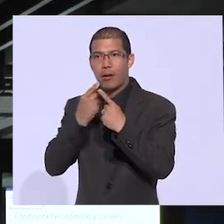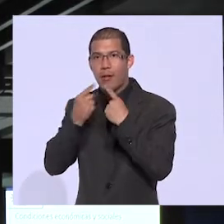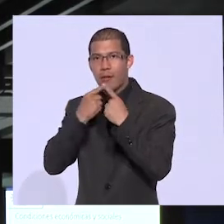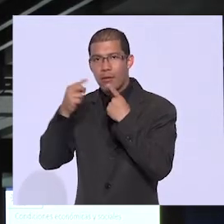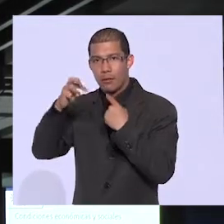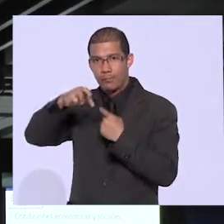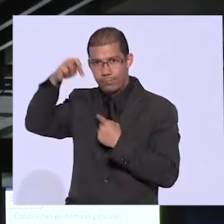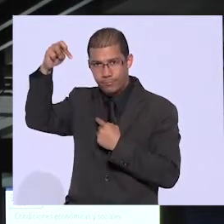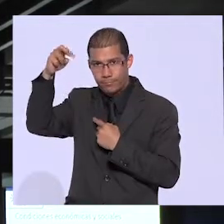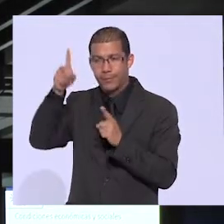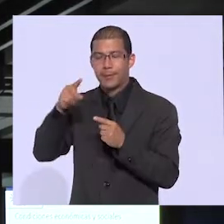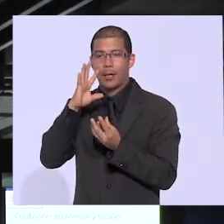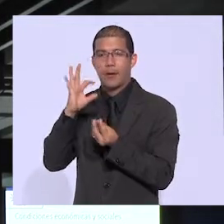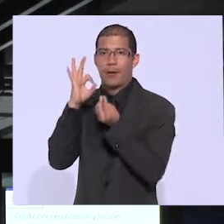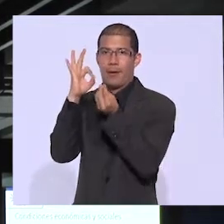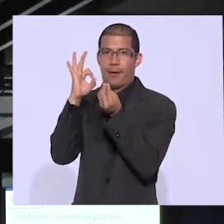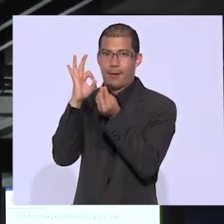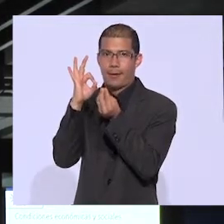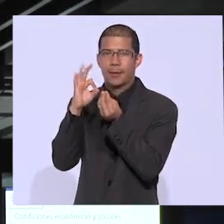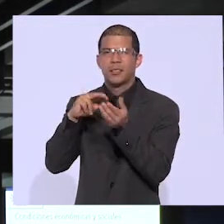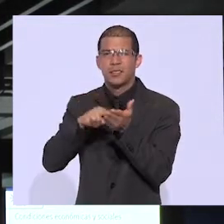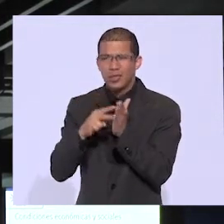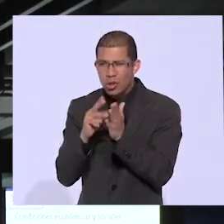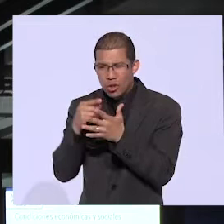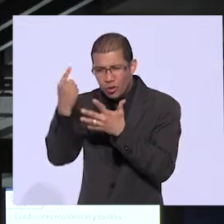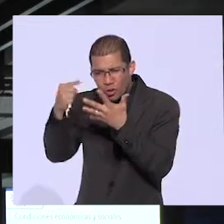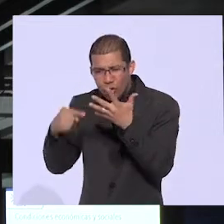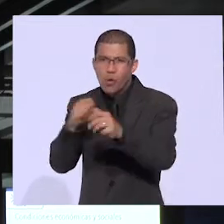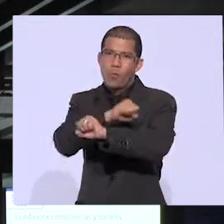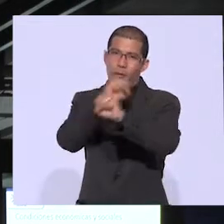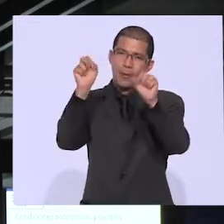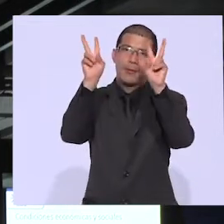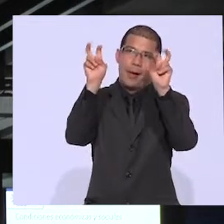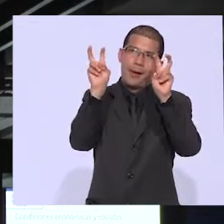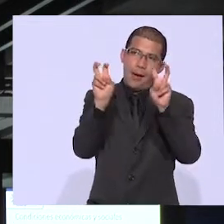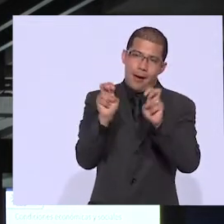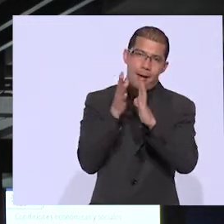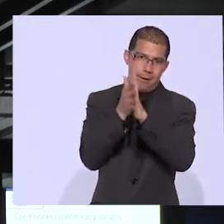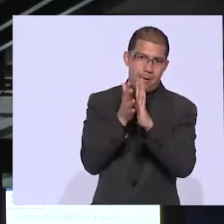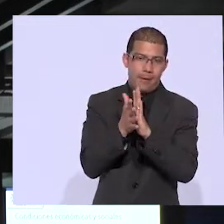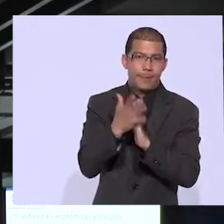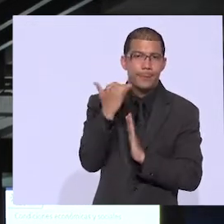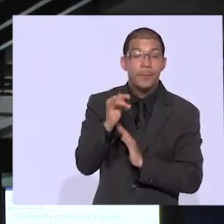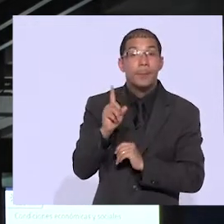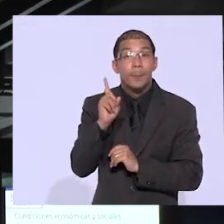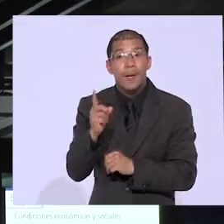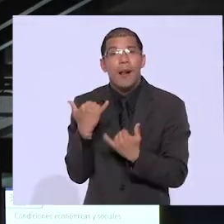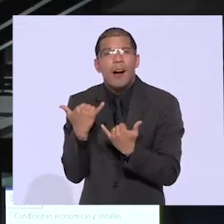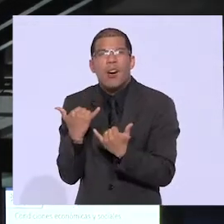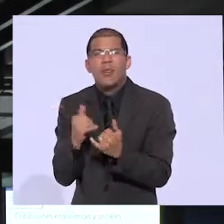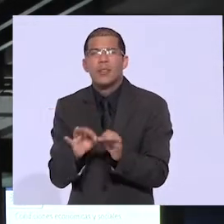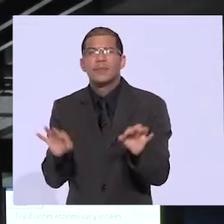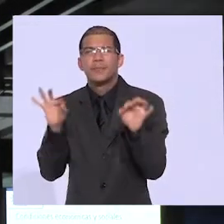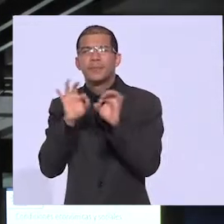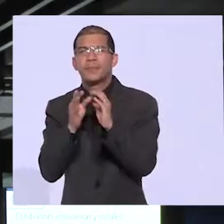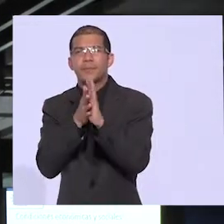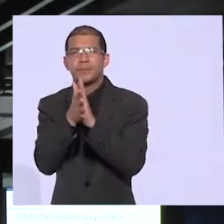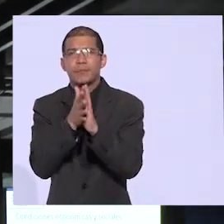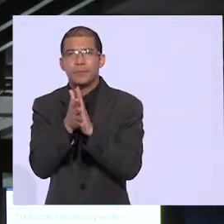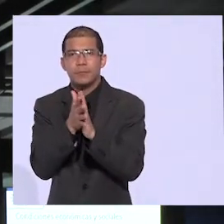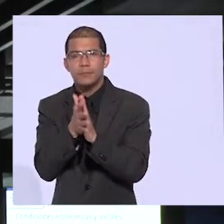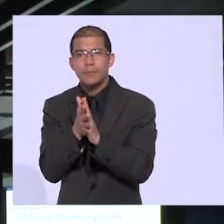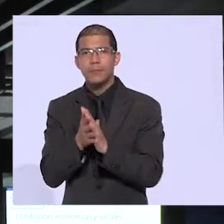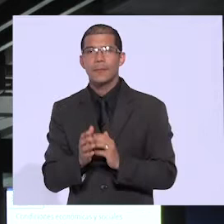equidad y de la calidad del sistema educativo. Es decir, todo esto ya se ha ido hablando esta mañana. Lo que pasa es que en este punto, digamos que ya se